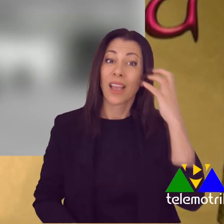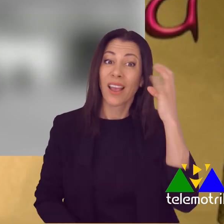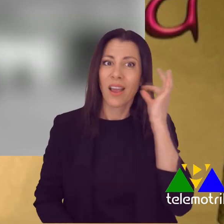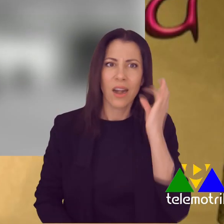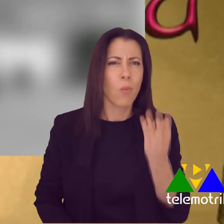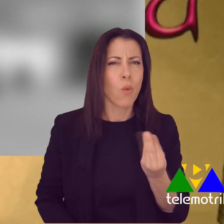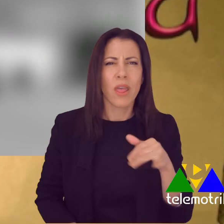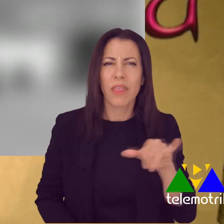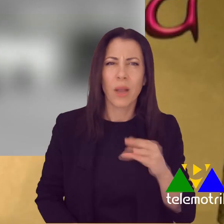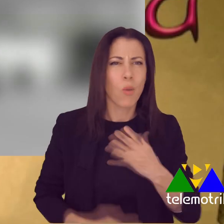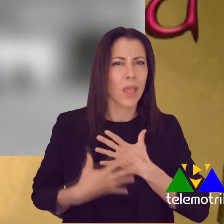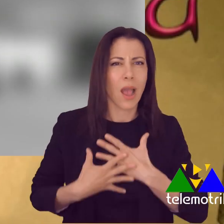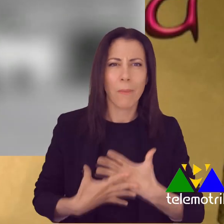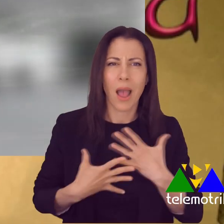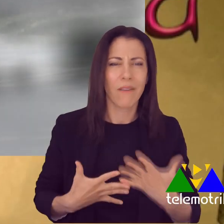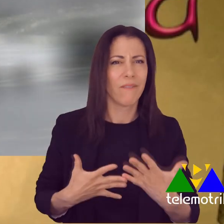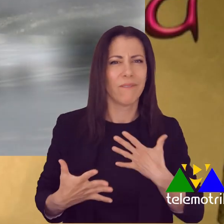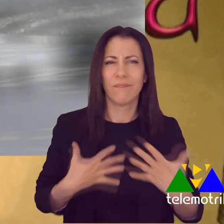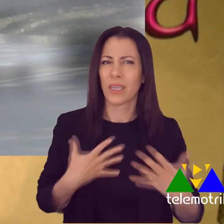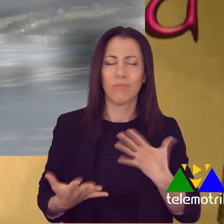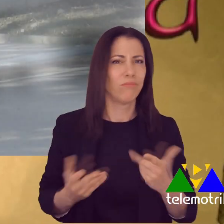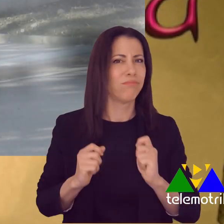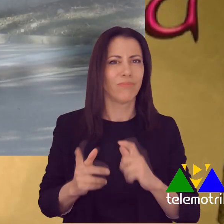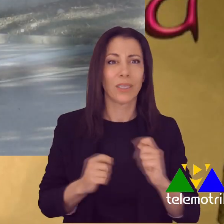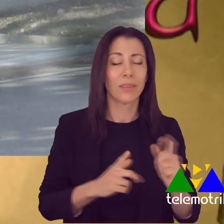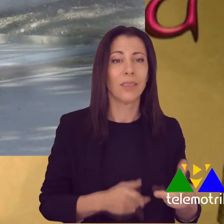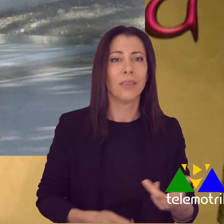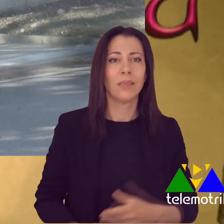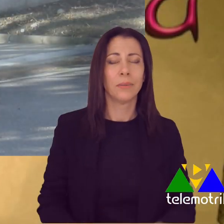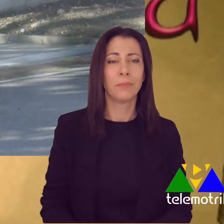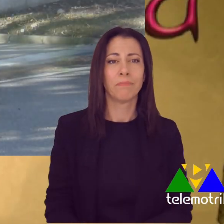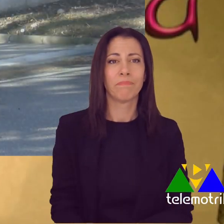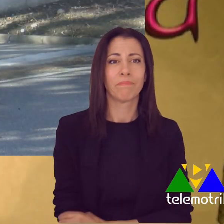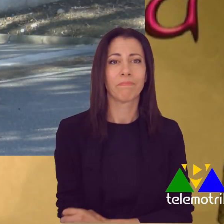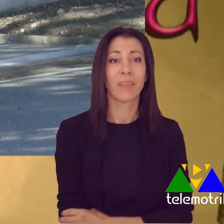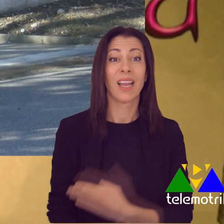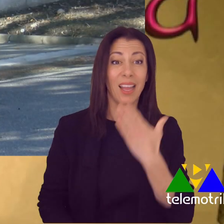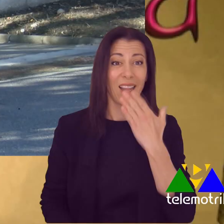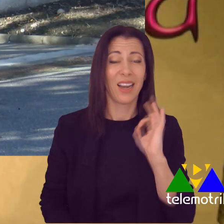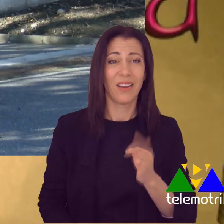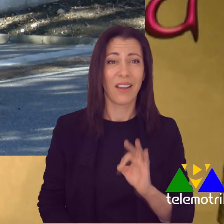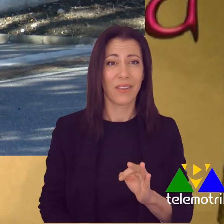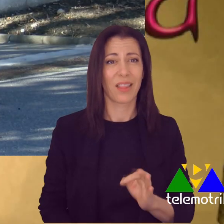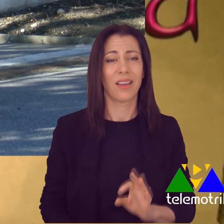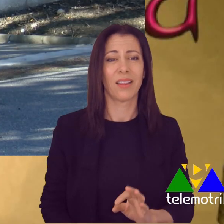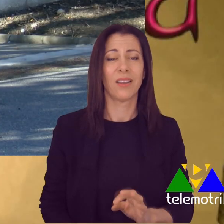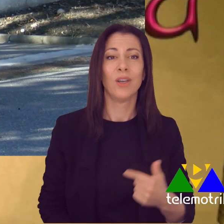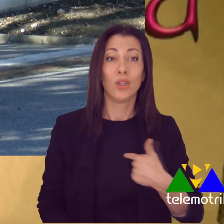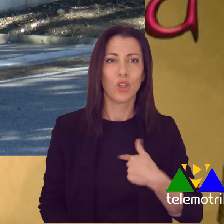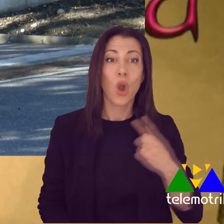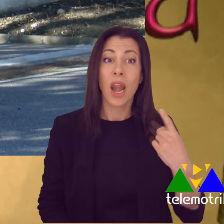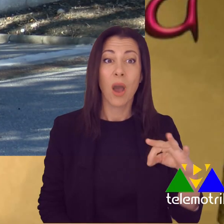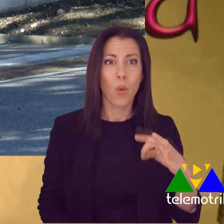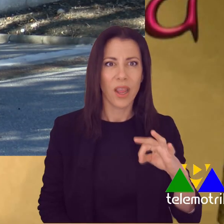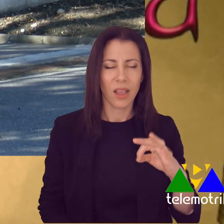muy cercana, muy amable y hombre, él, la verdad es que yo la única